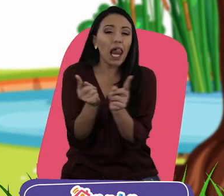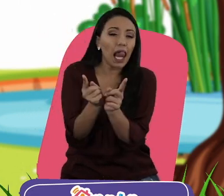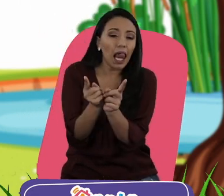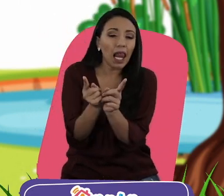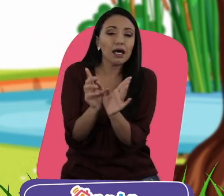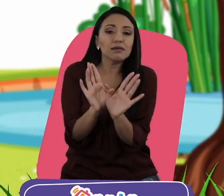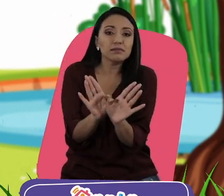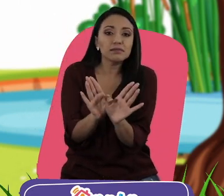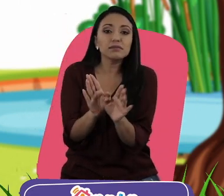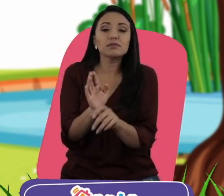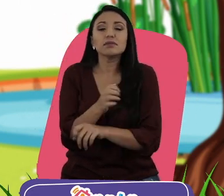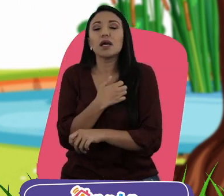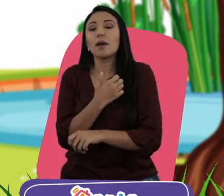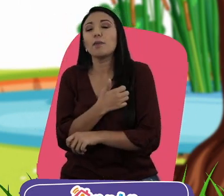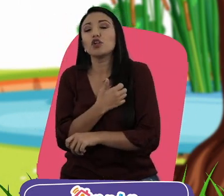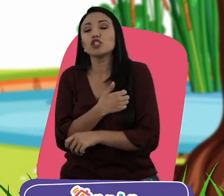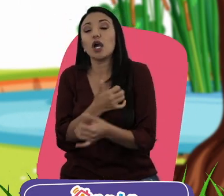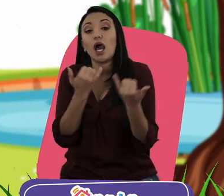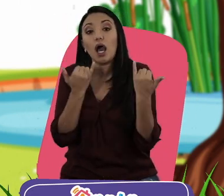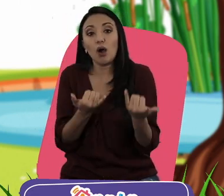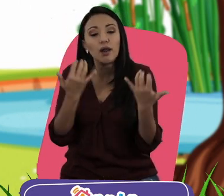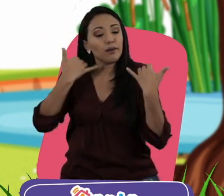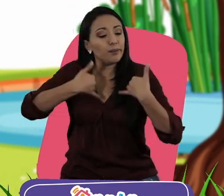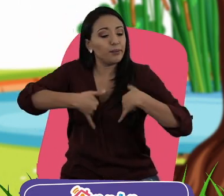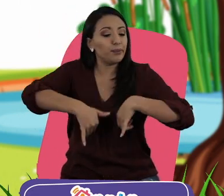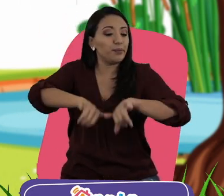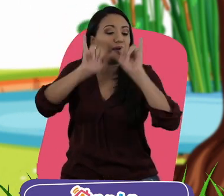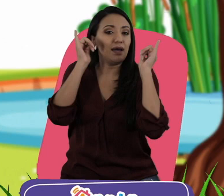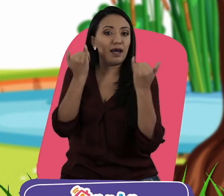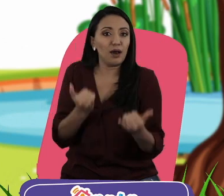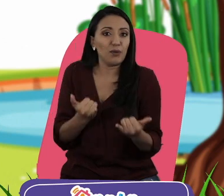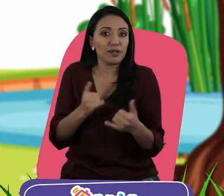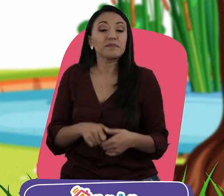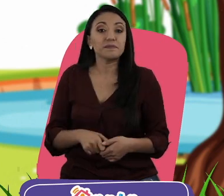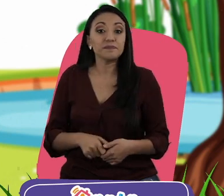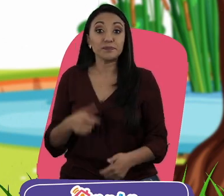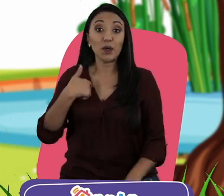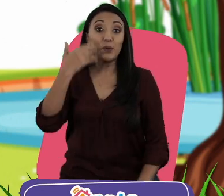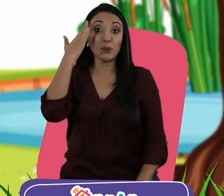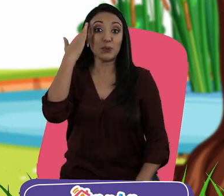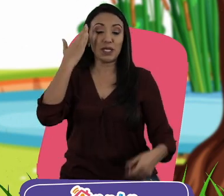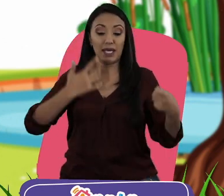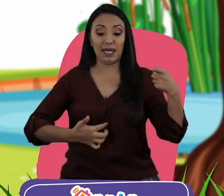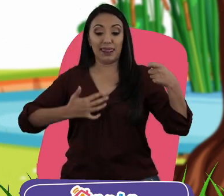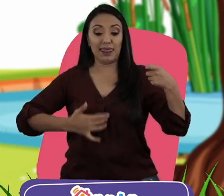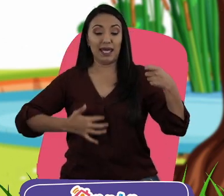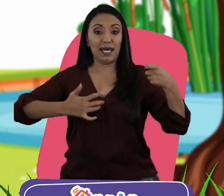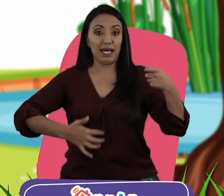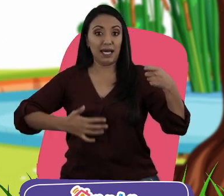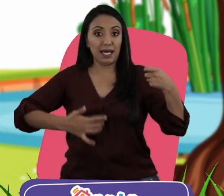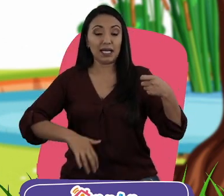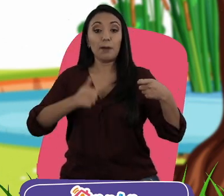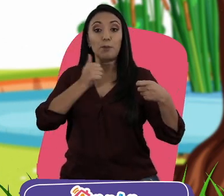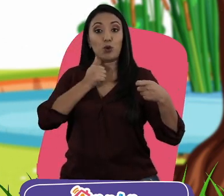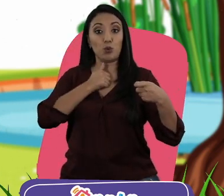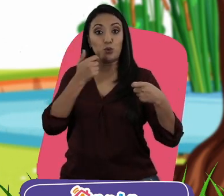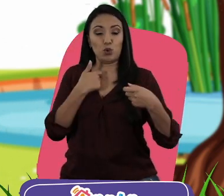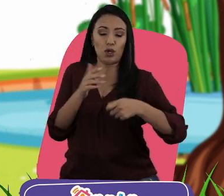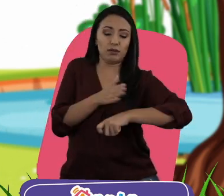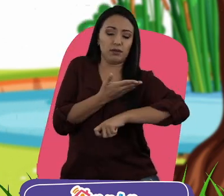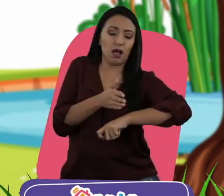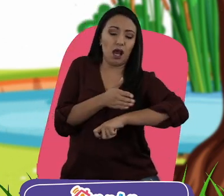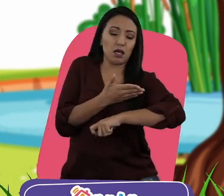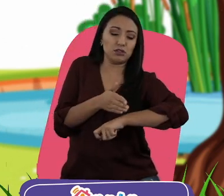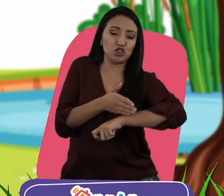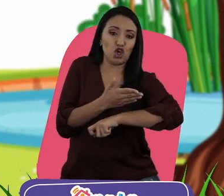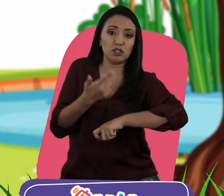cuento, esa emoción la sigo manteniendo hasta el día de hoy. He aprendido a tocar la guitarra, he aprendido a hacer mis propias canciones, a sacar